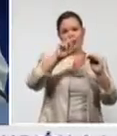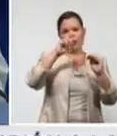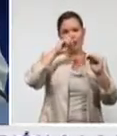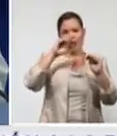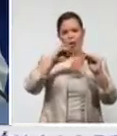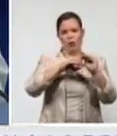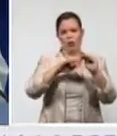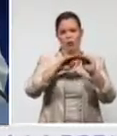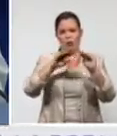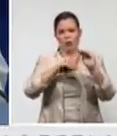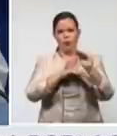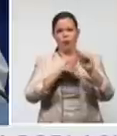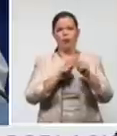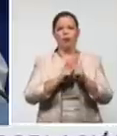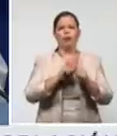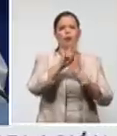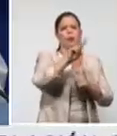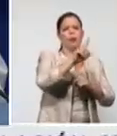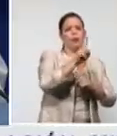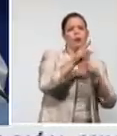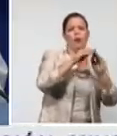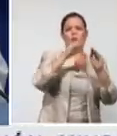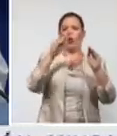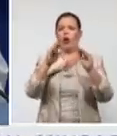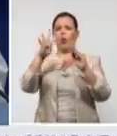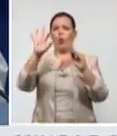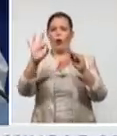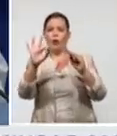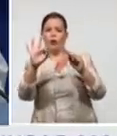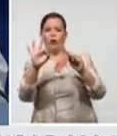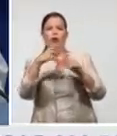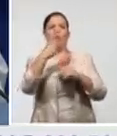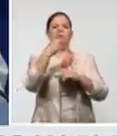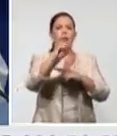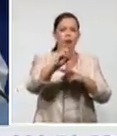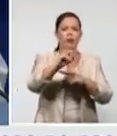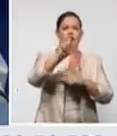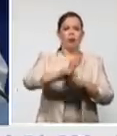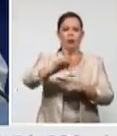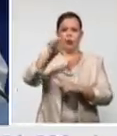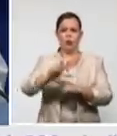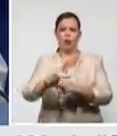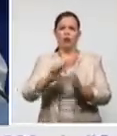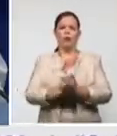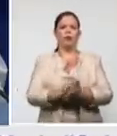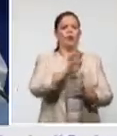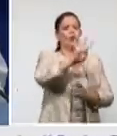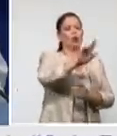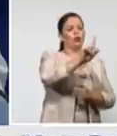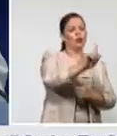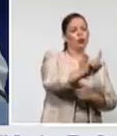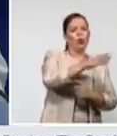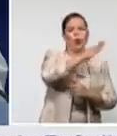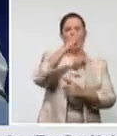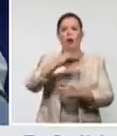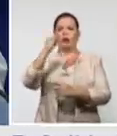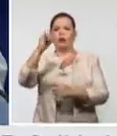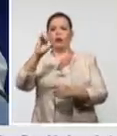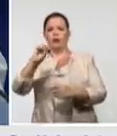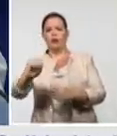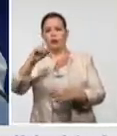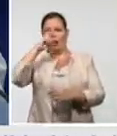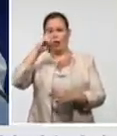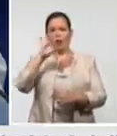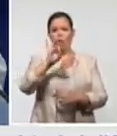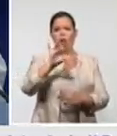De 21 a 40 son 20 personas, de 41 a 60 son 15 y de más de